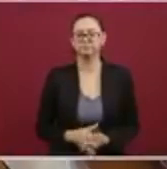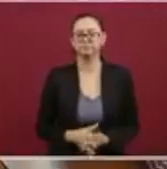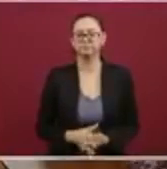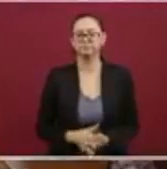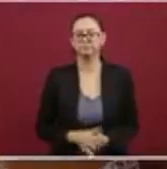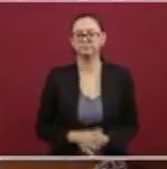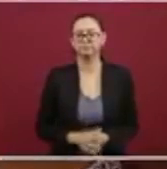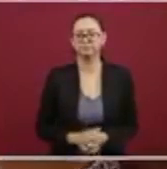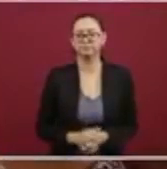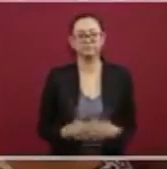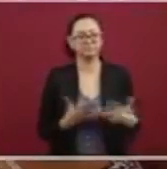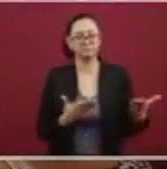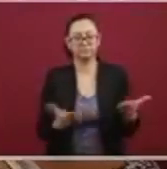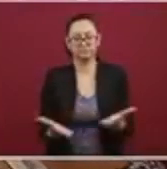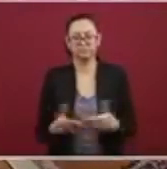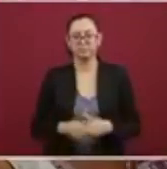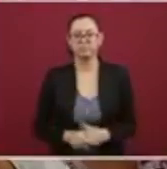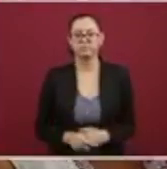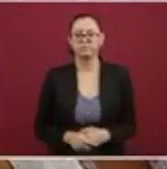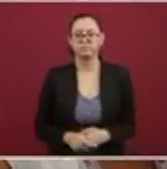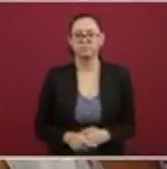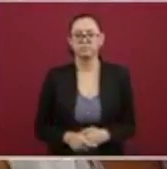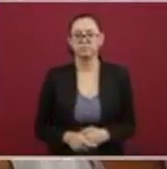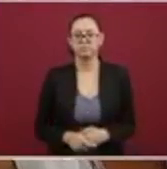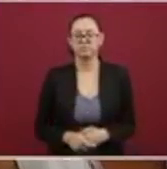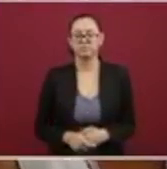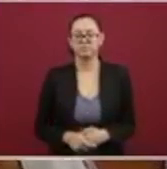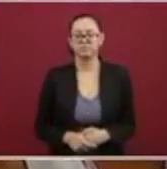¿Alguien más que quisiera tomar la palabra? Adelante.